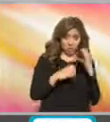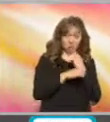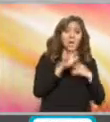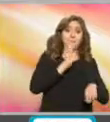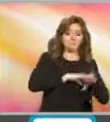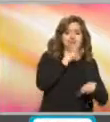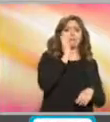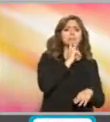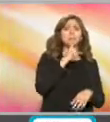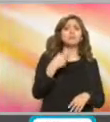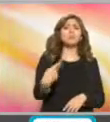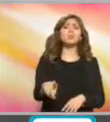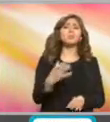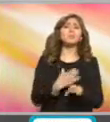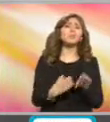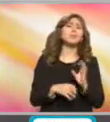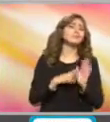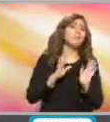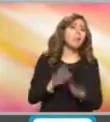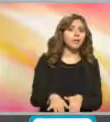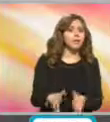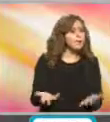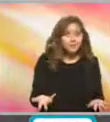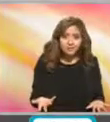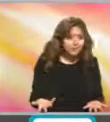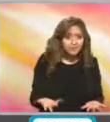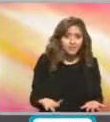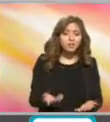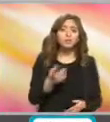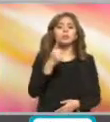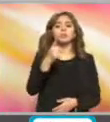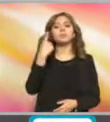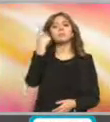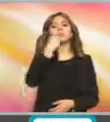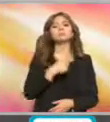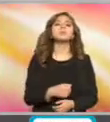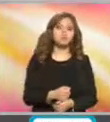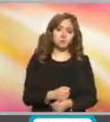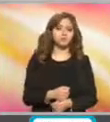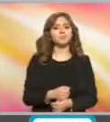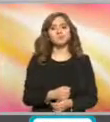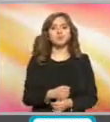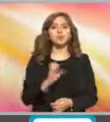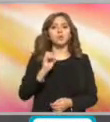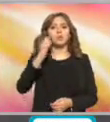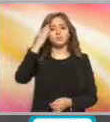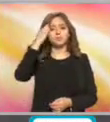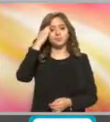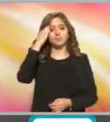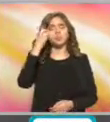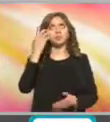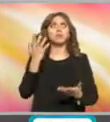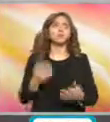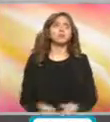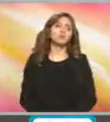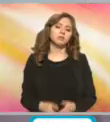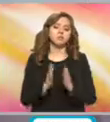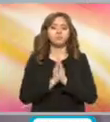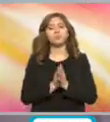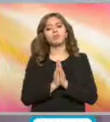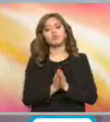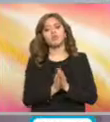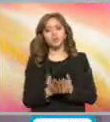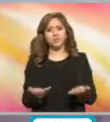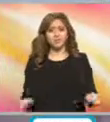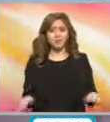lenguaje corporal? También cuando empieza a comentarlo y empezamos a negarlo, o hacemos este levantamiento de ojos de, "Ay, por favor". ¿Cómo se llama? ¿no? Los ojitos de huevo,